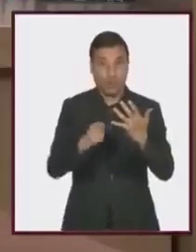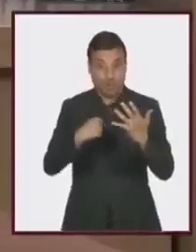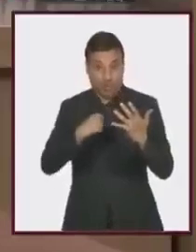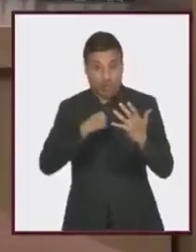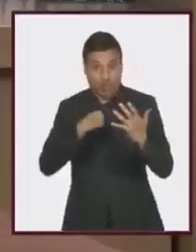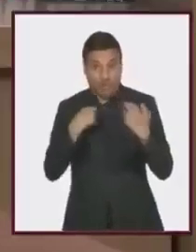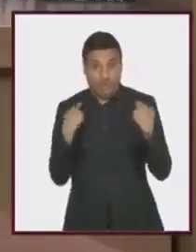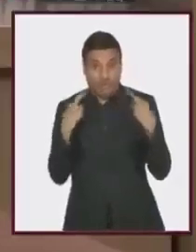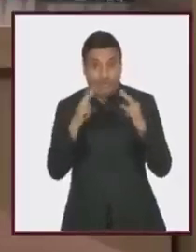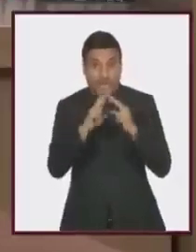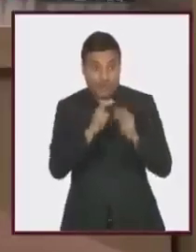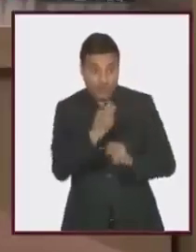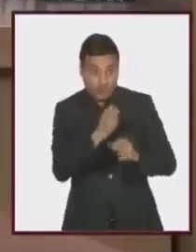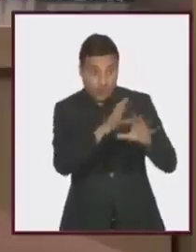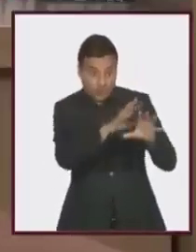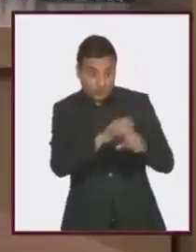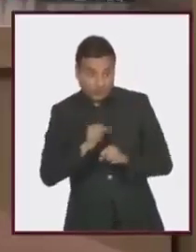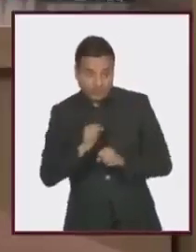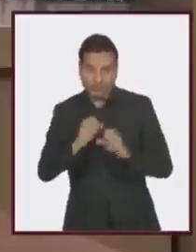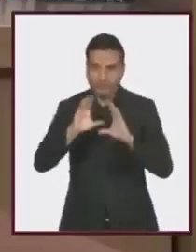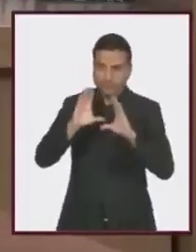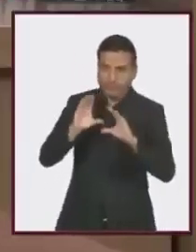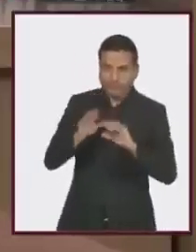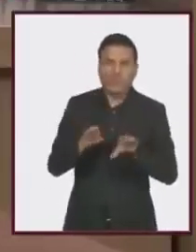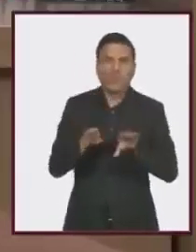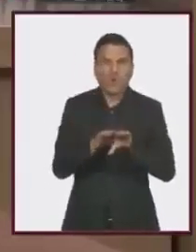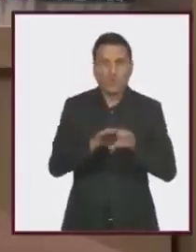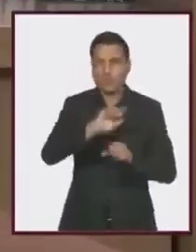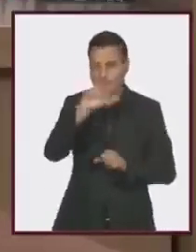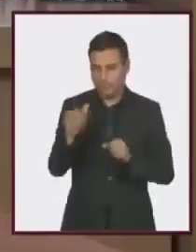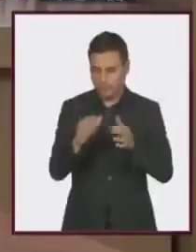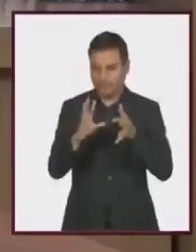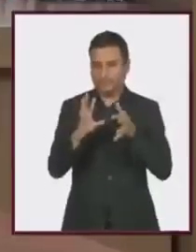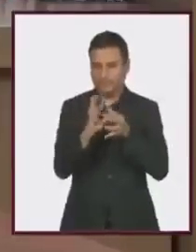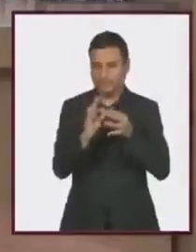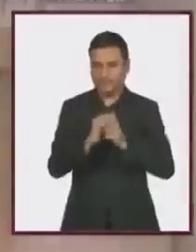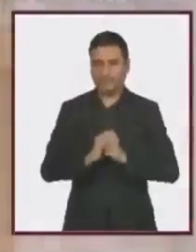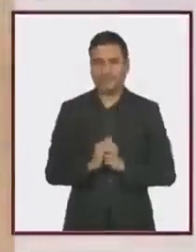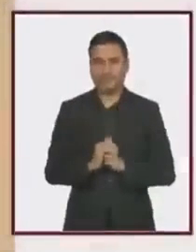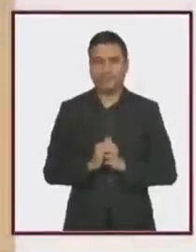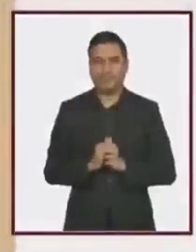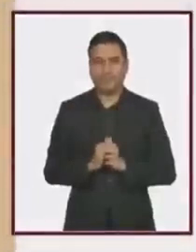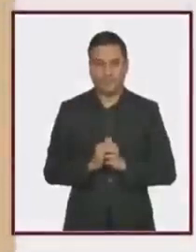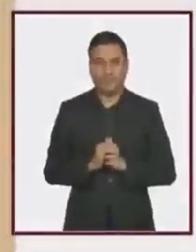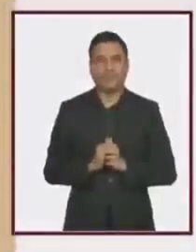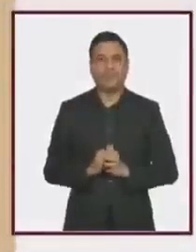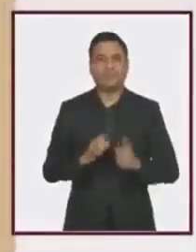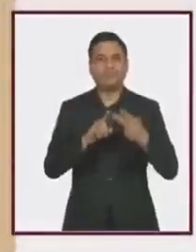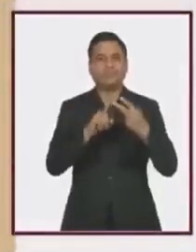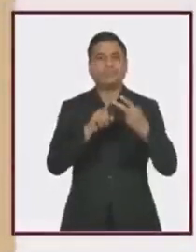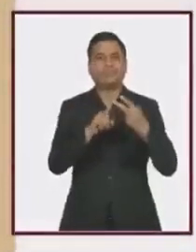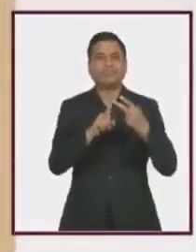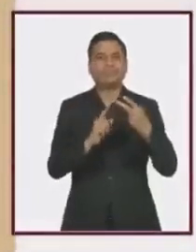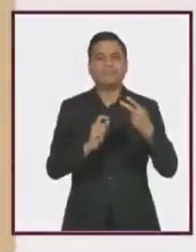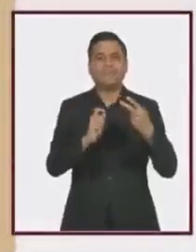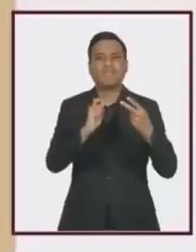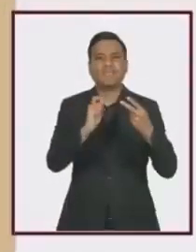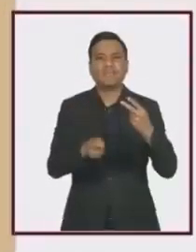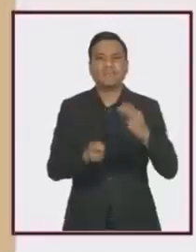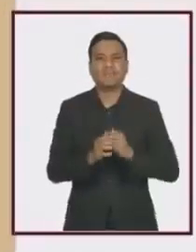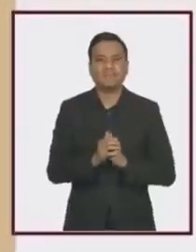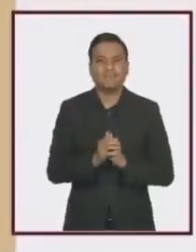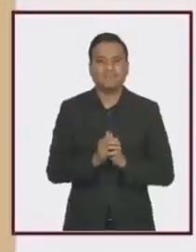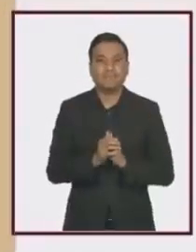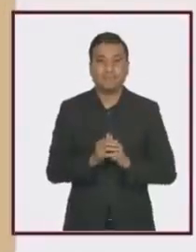cada una de las escuelas. El segundo rasgo de la propuesta curricular es el derecho